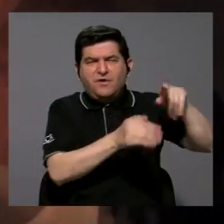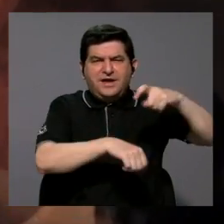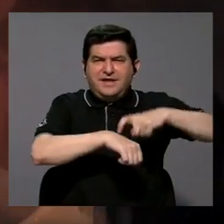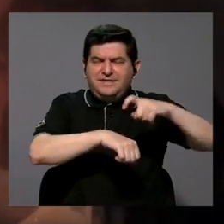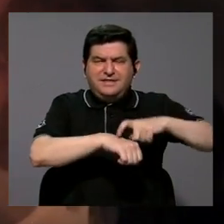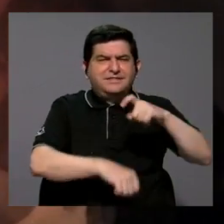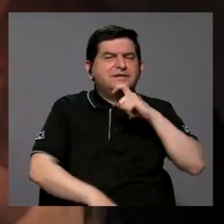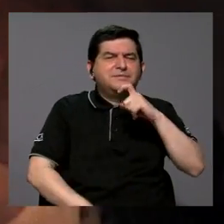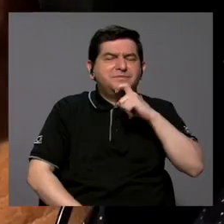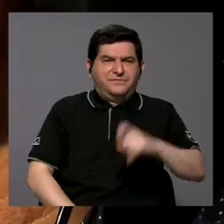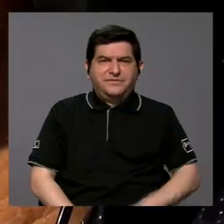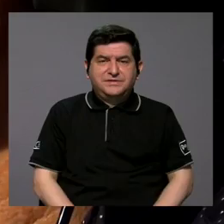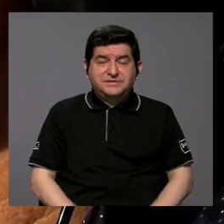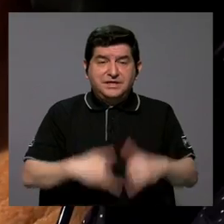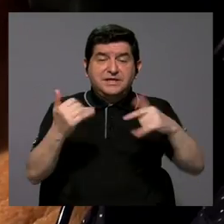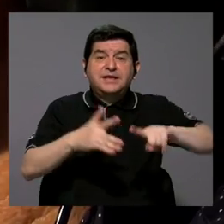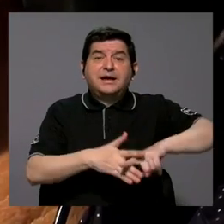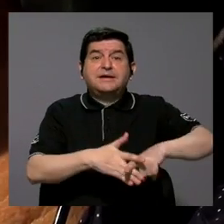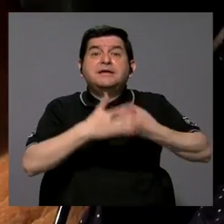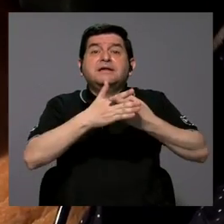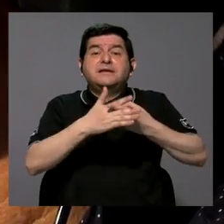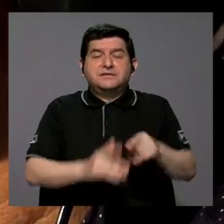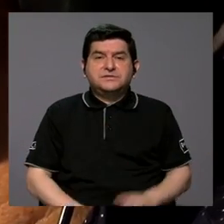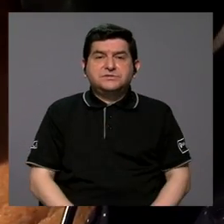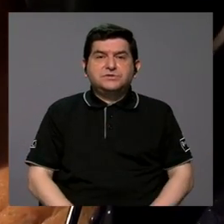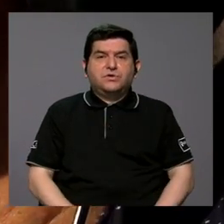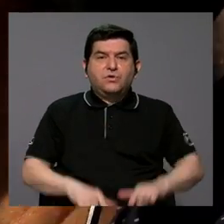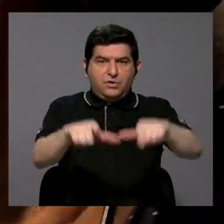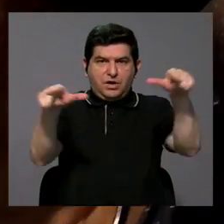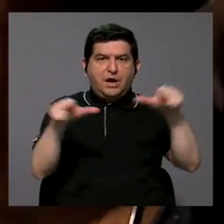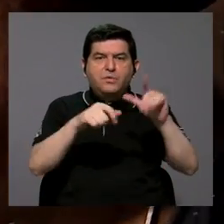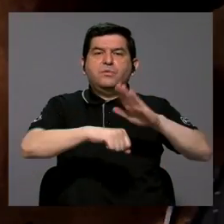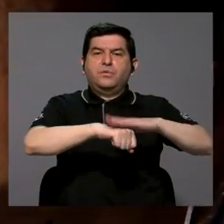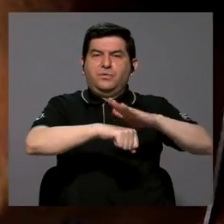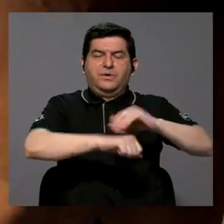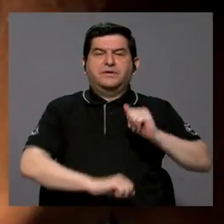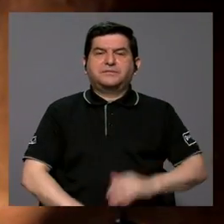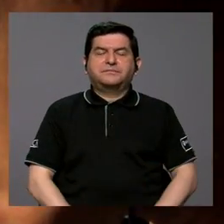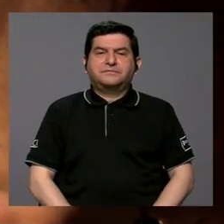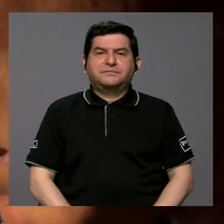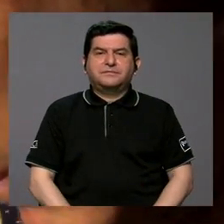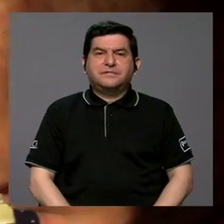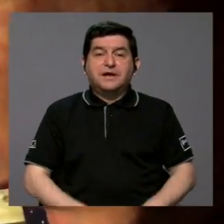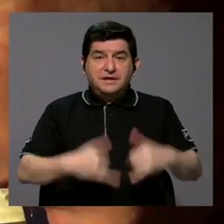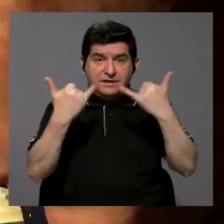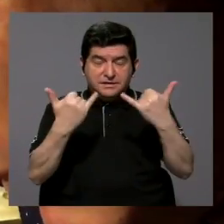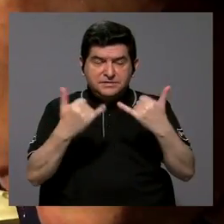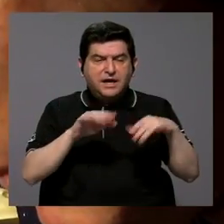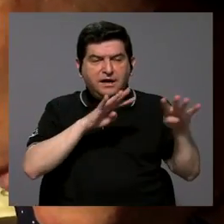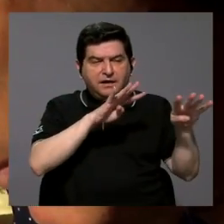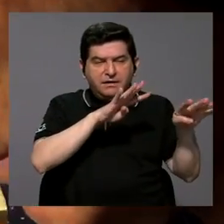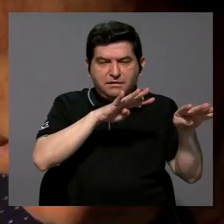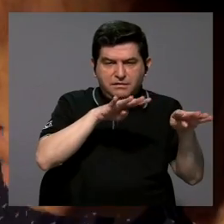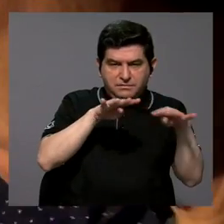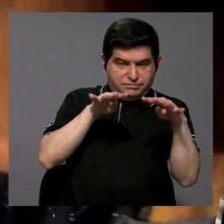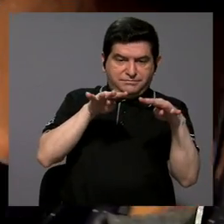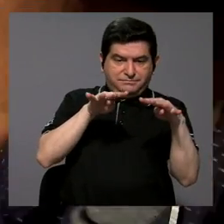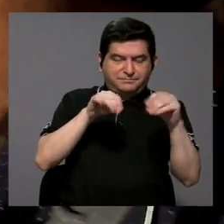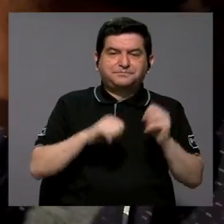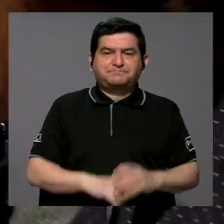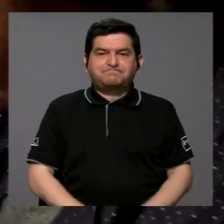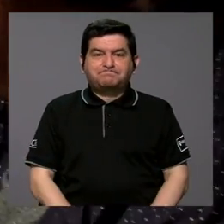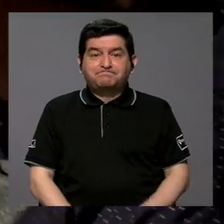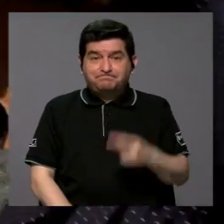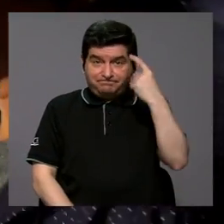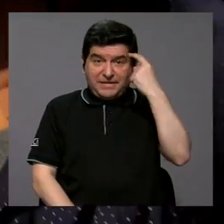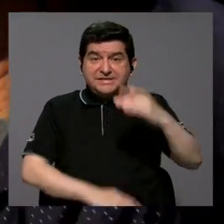momentos difíciles, ya te empezó a dar ese lugar donde ya los ojos empezaron a decir,